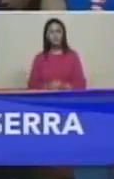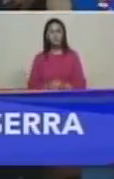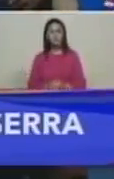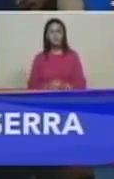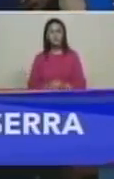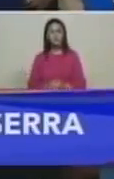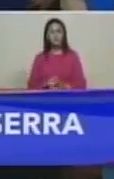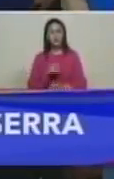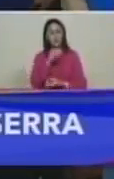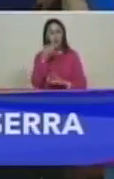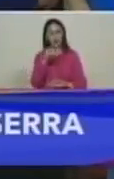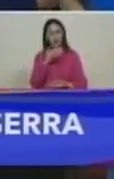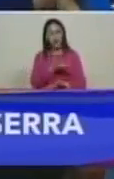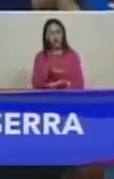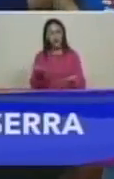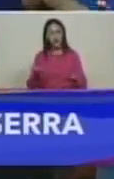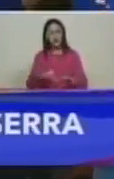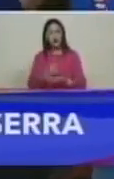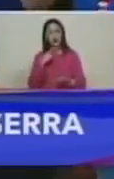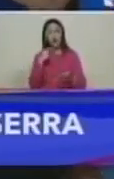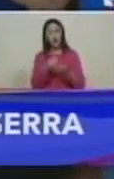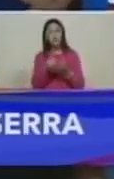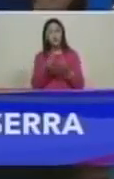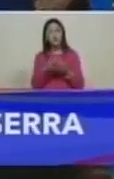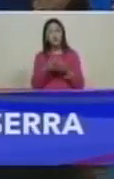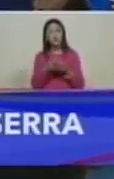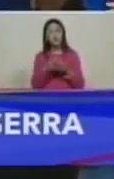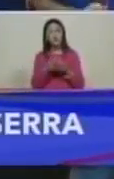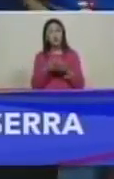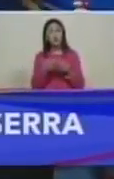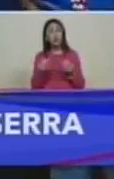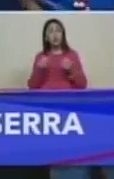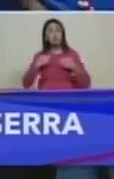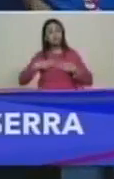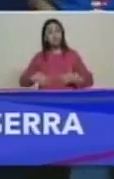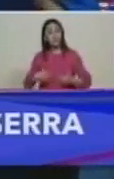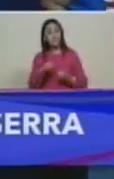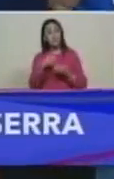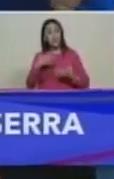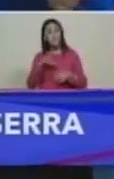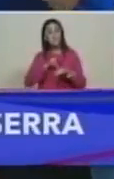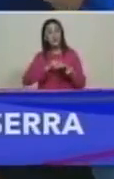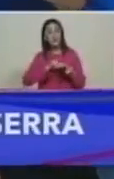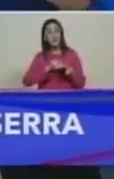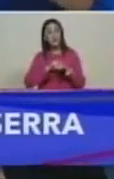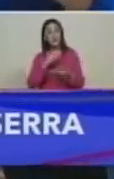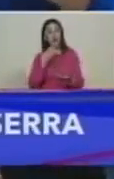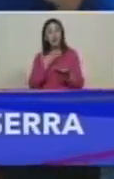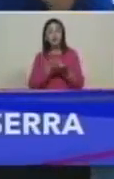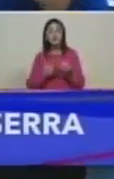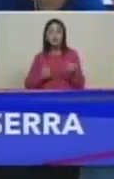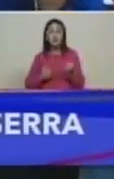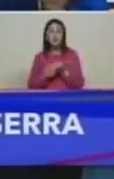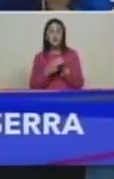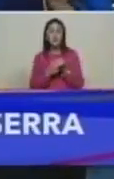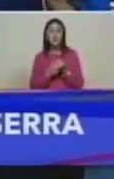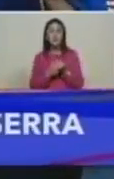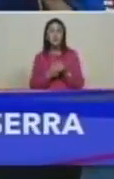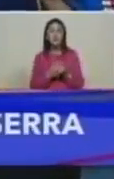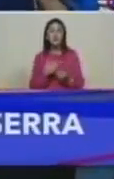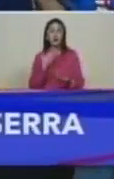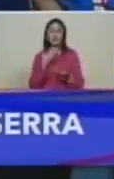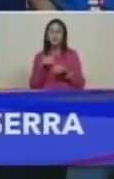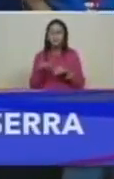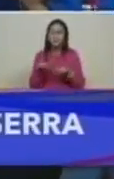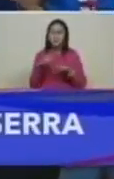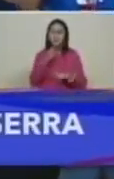Buenas tardes, presidente. En nombre de todo este ejército de batas blancas del Estado de Aragua, gracias por este apoyo y por estas instalaciones tan